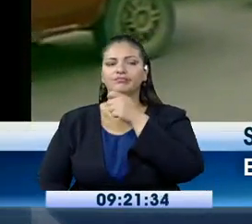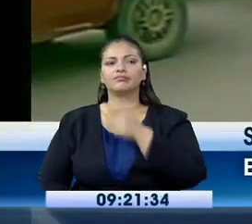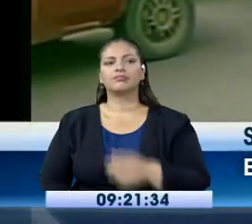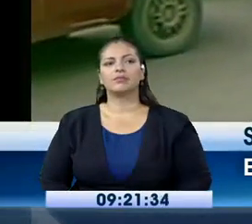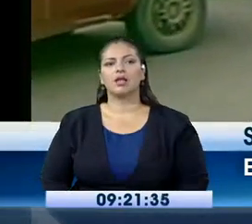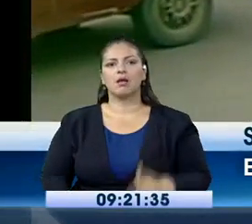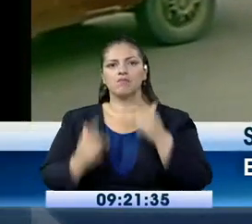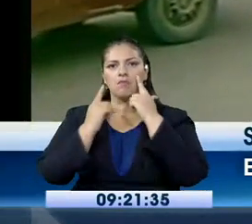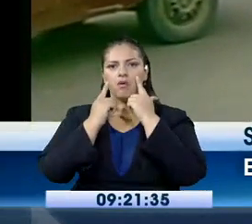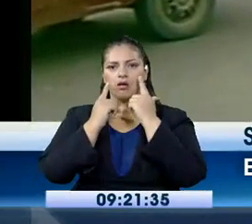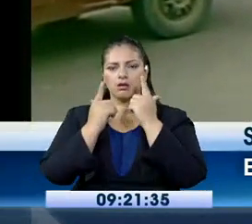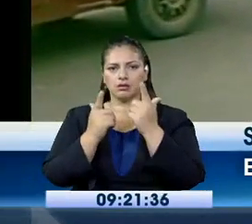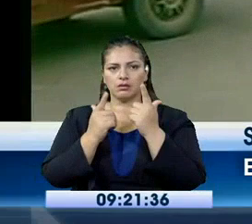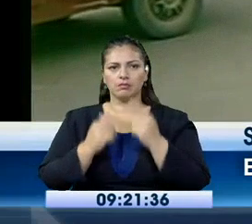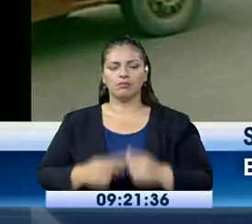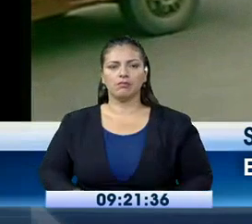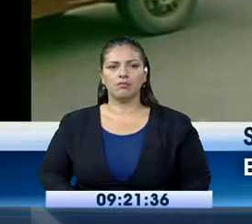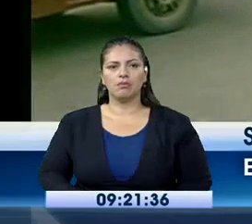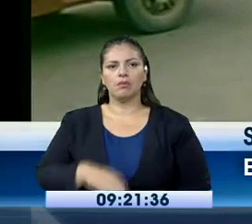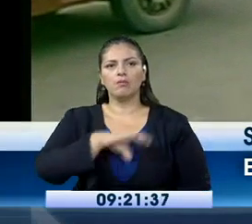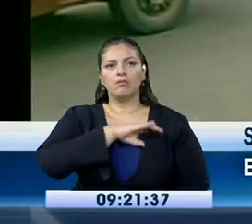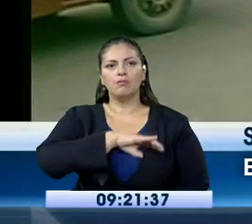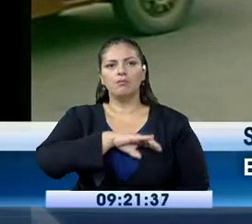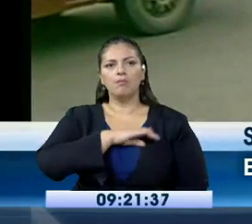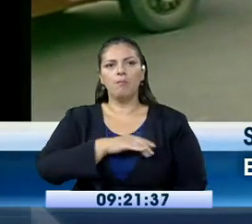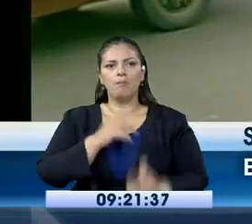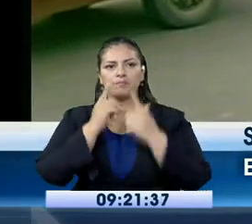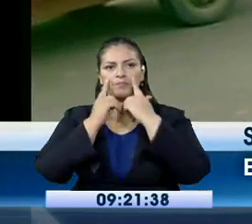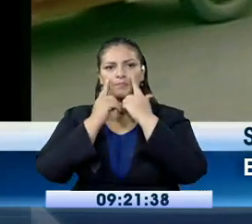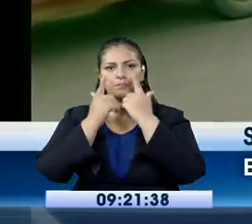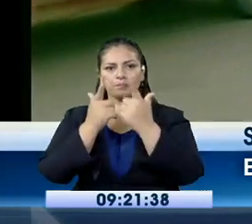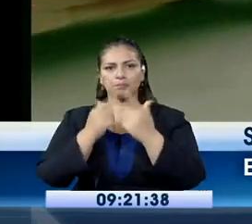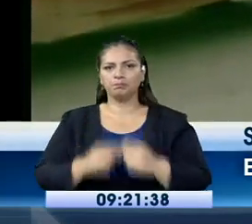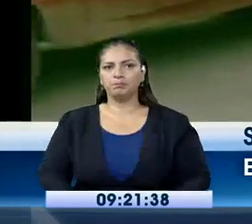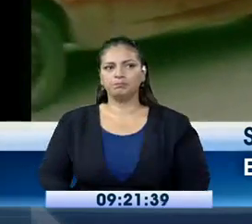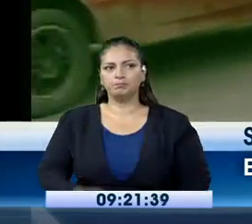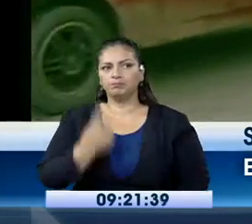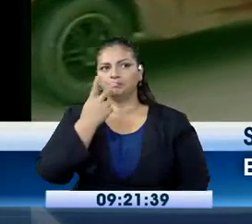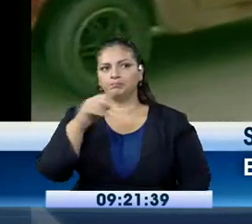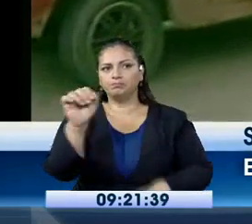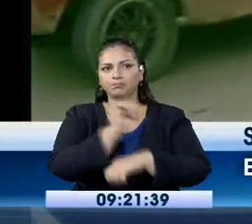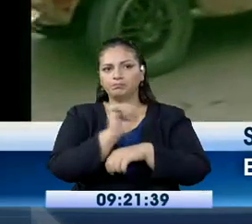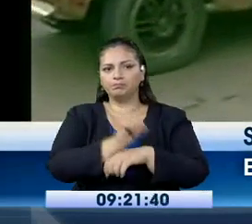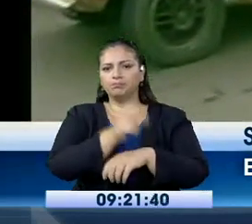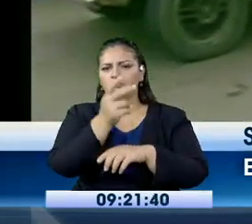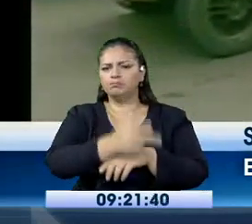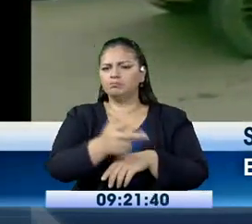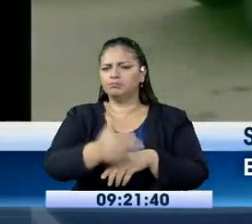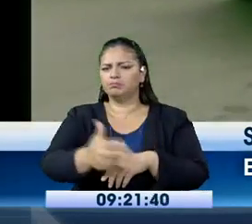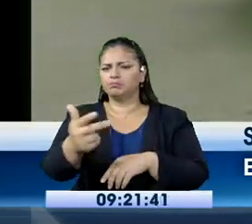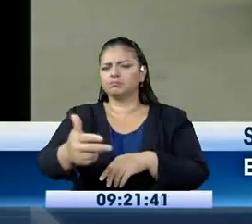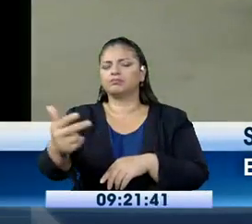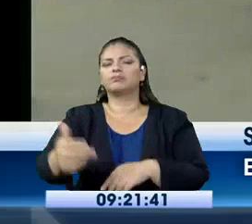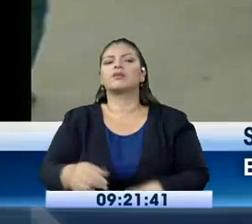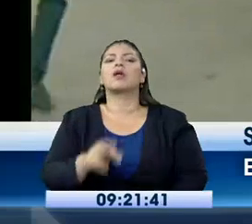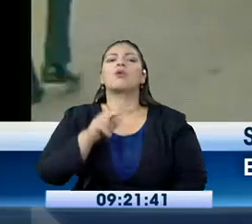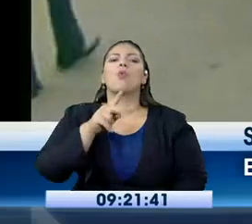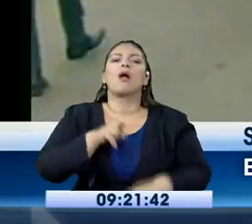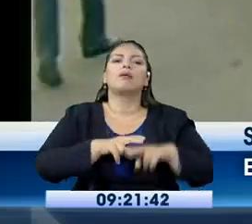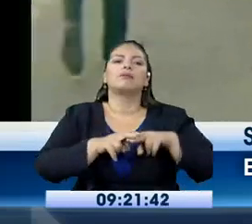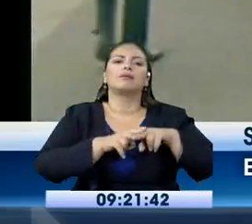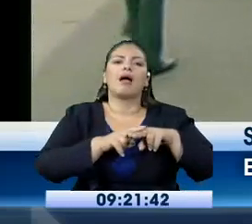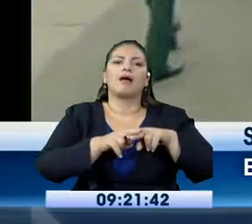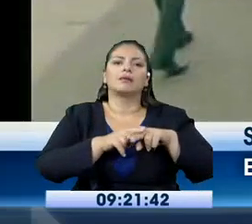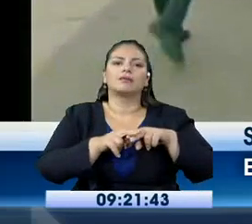punto brindando seguridad a los pasajeros que a diario hacen uso de estos vehículos que estamos nosotros observando por acá. Ellos